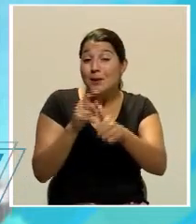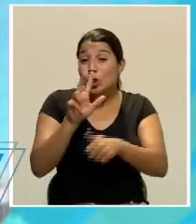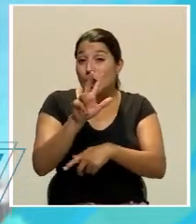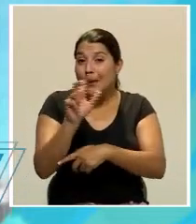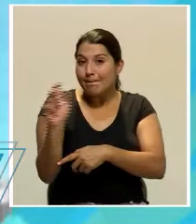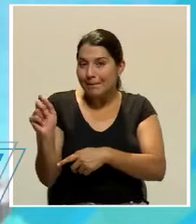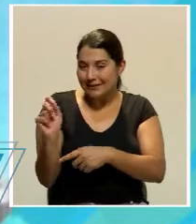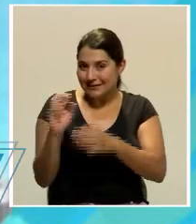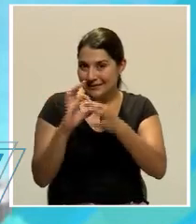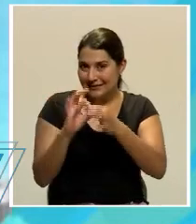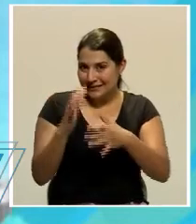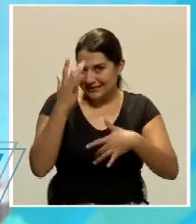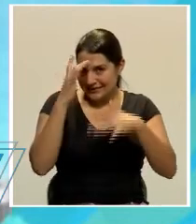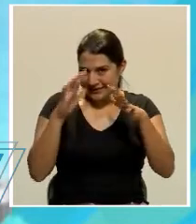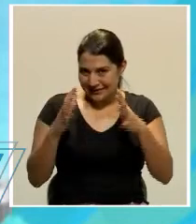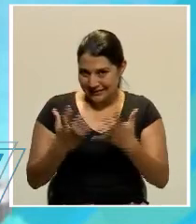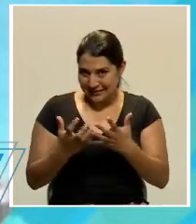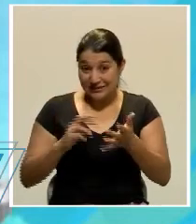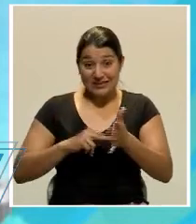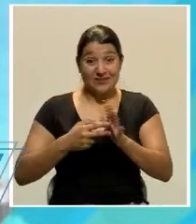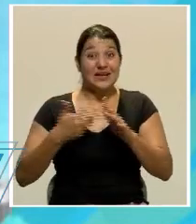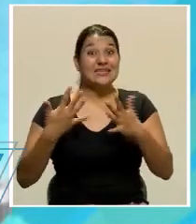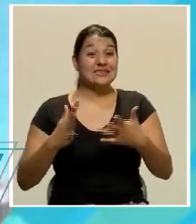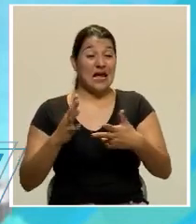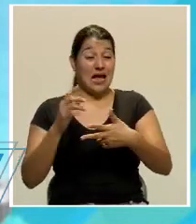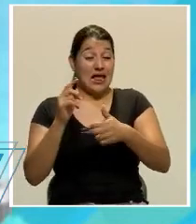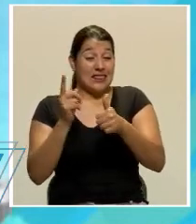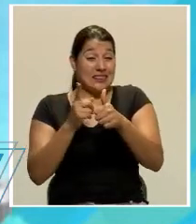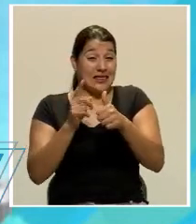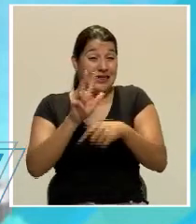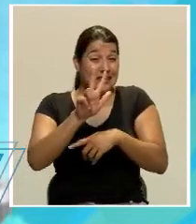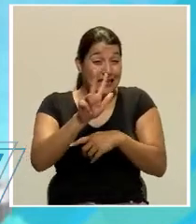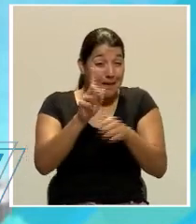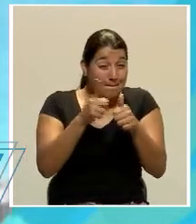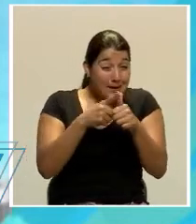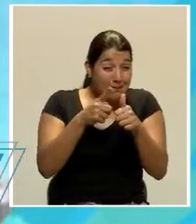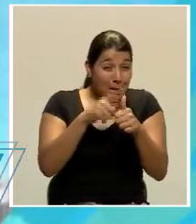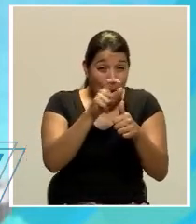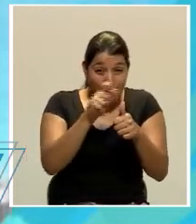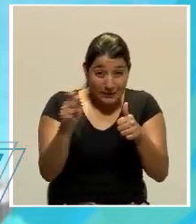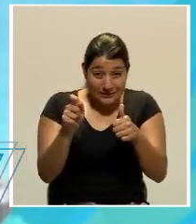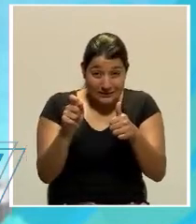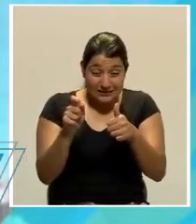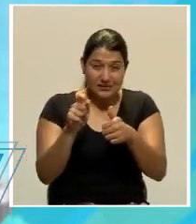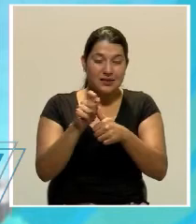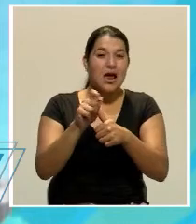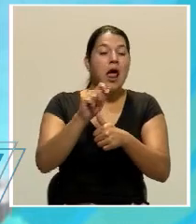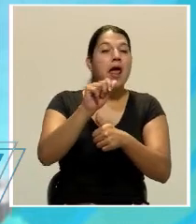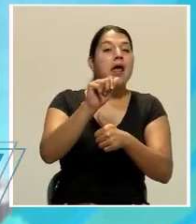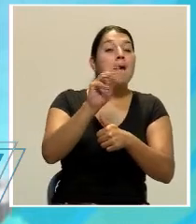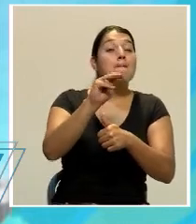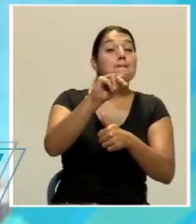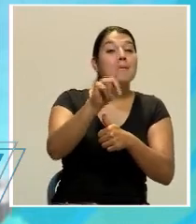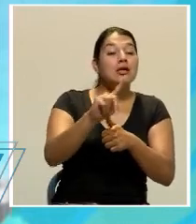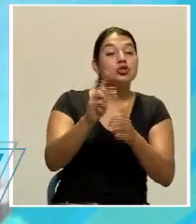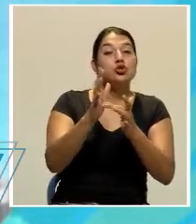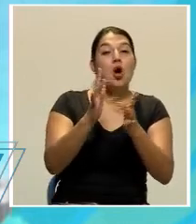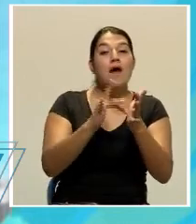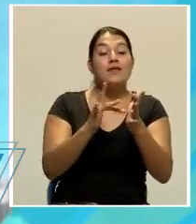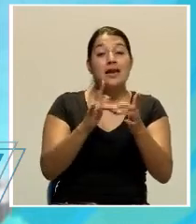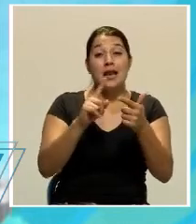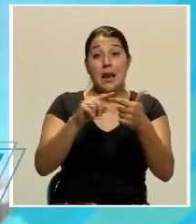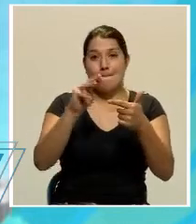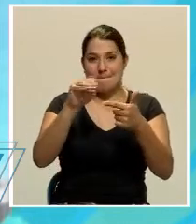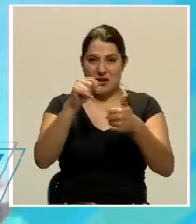pandemia. Es decir, ya pasaron esos 3 primeros meses y estamos entrando como a un segundo trimestre, estamos